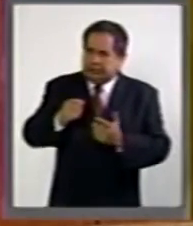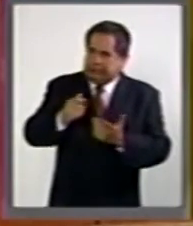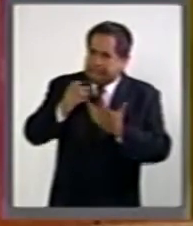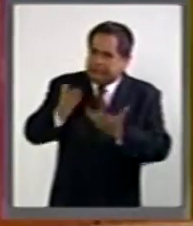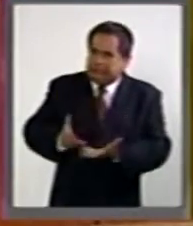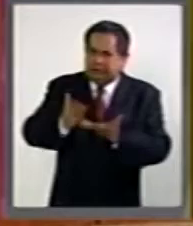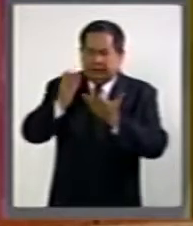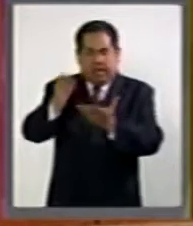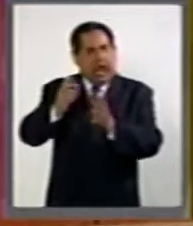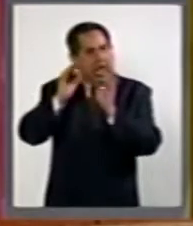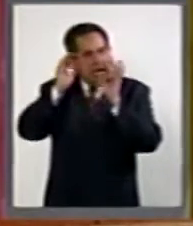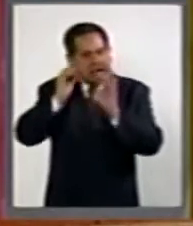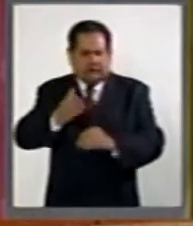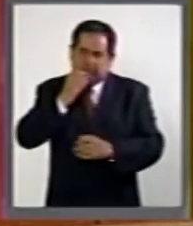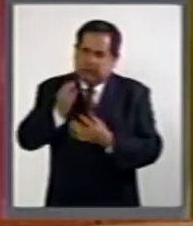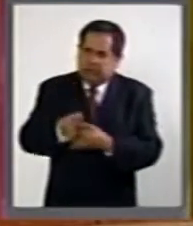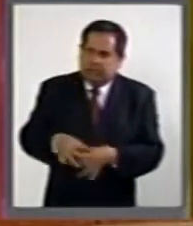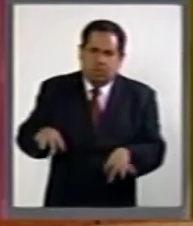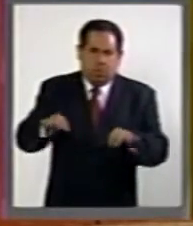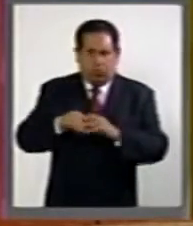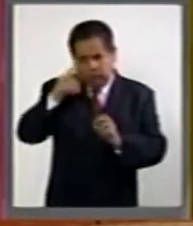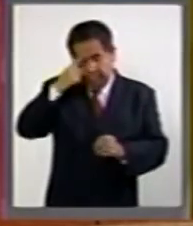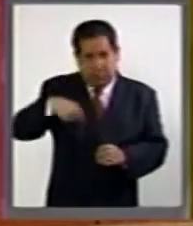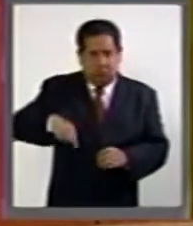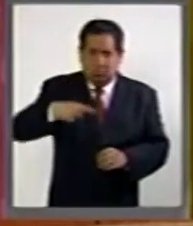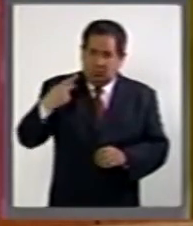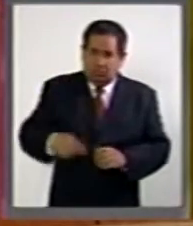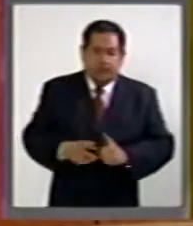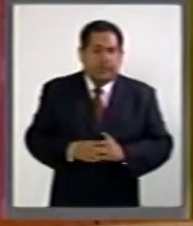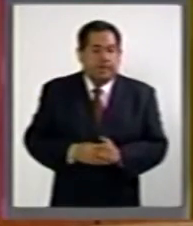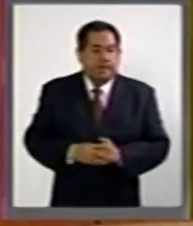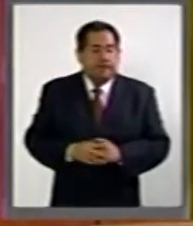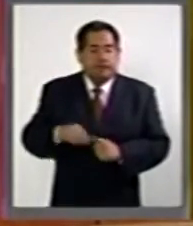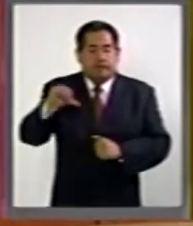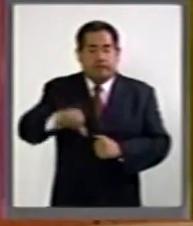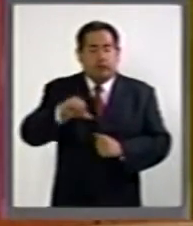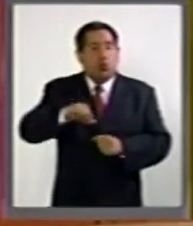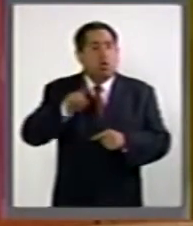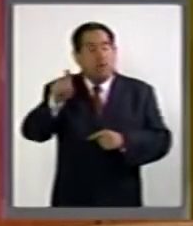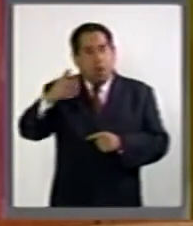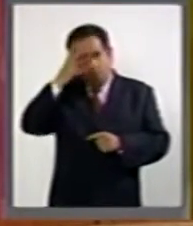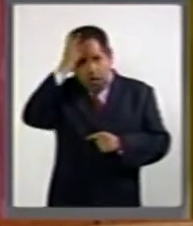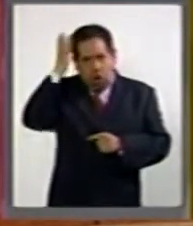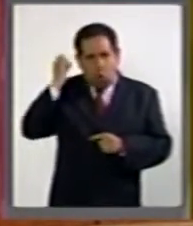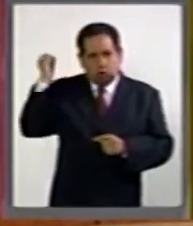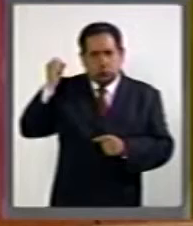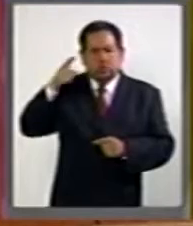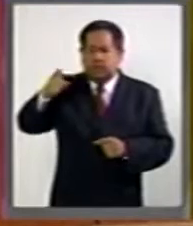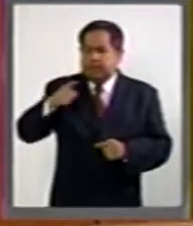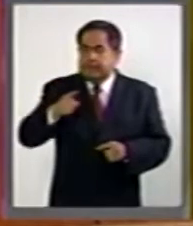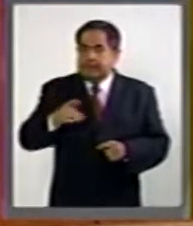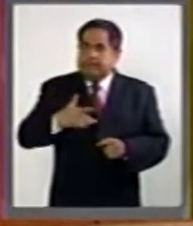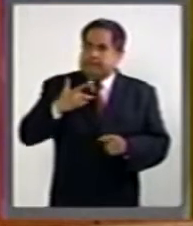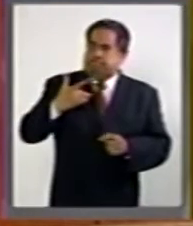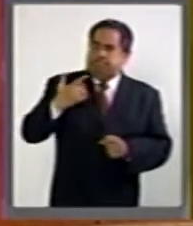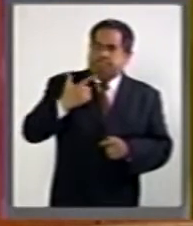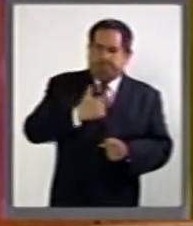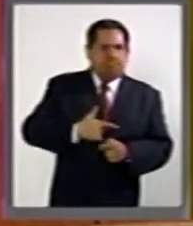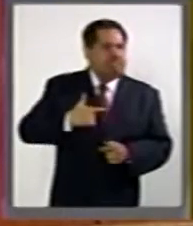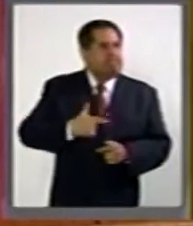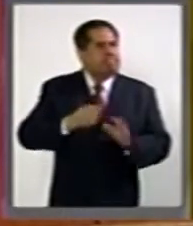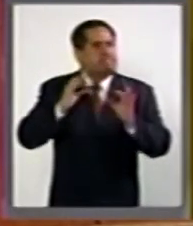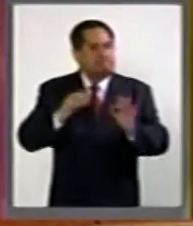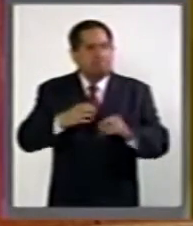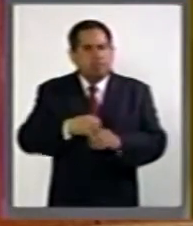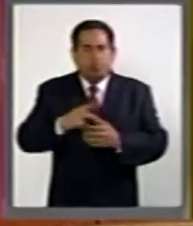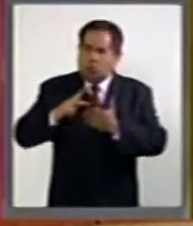folclore de manera muy importante. Hoy en Morelos a mí me da mucho gusto que